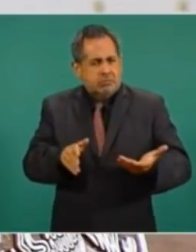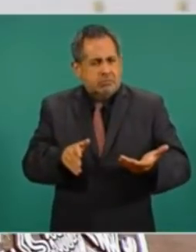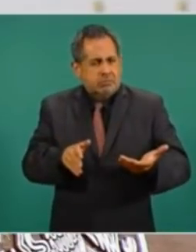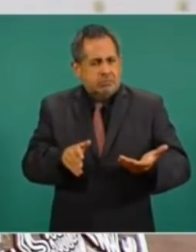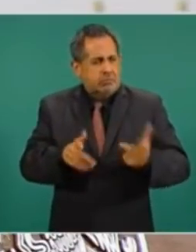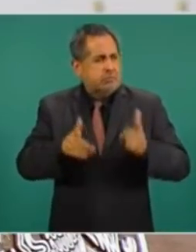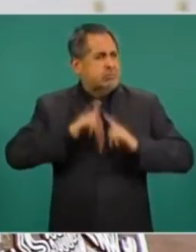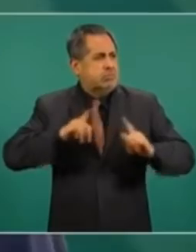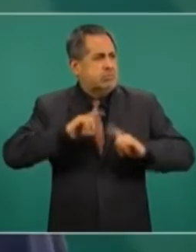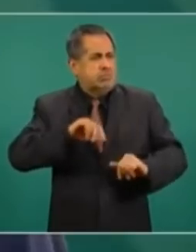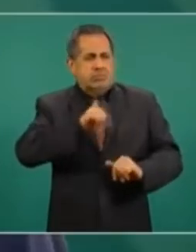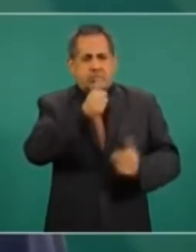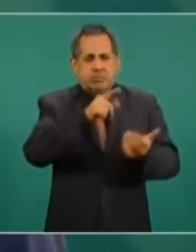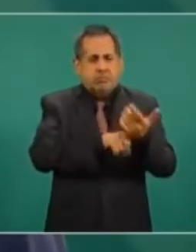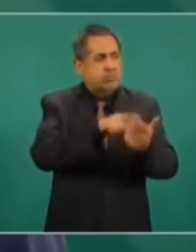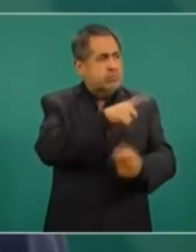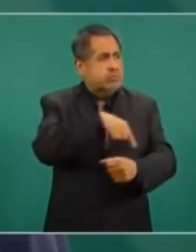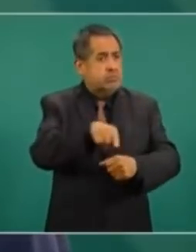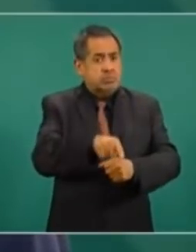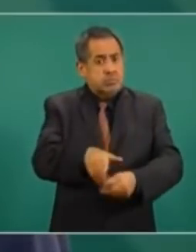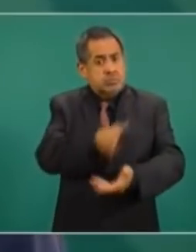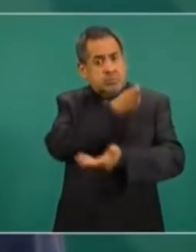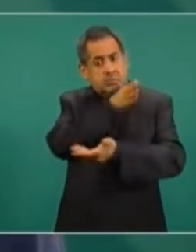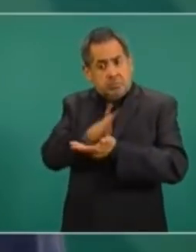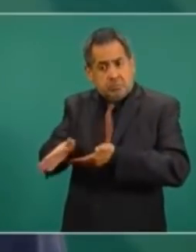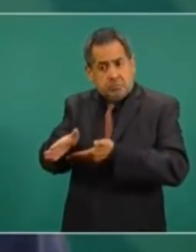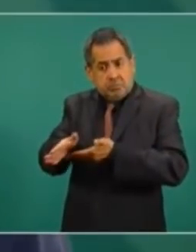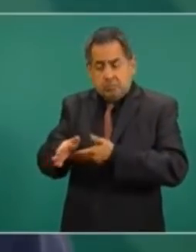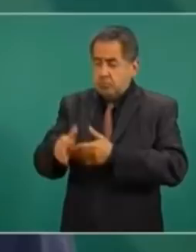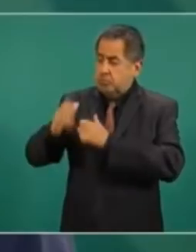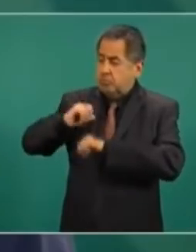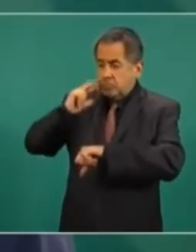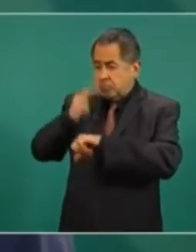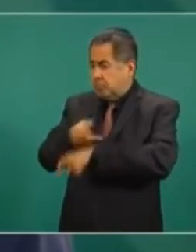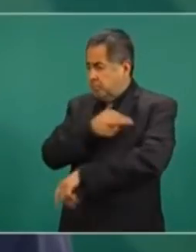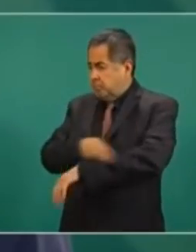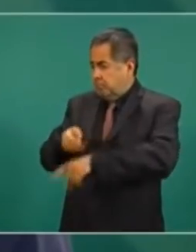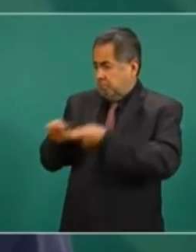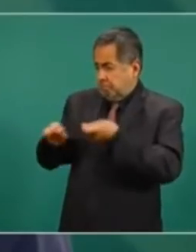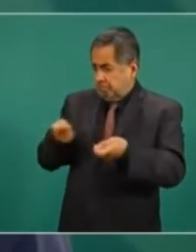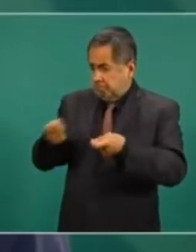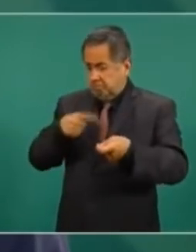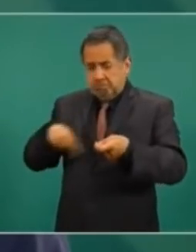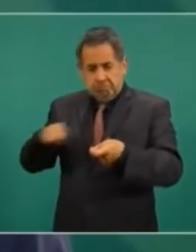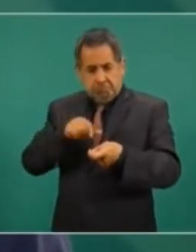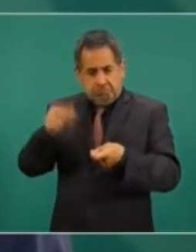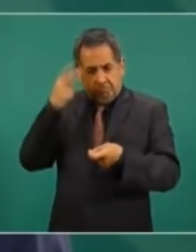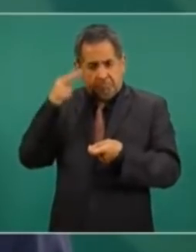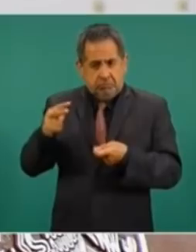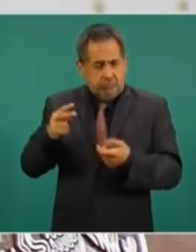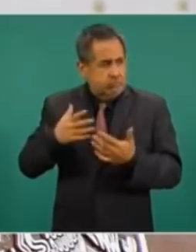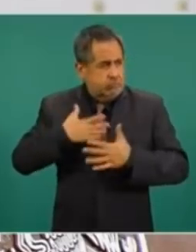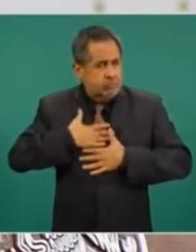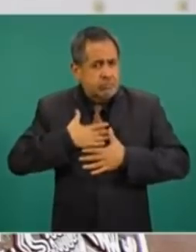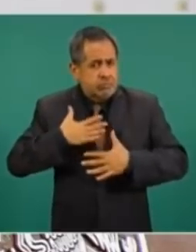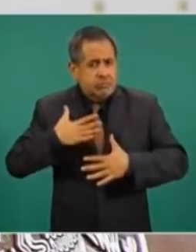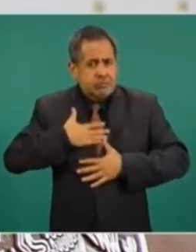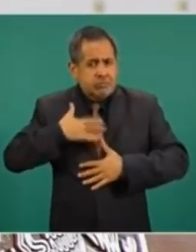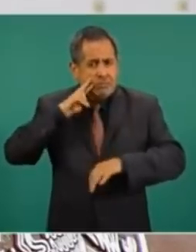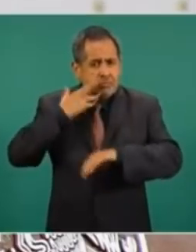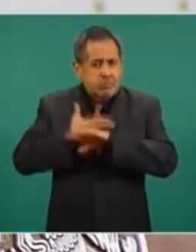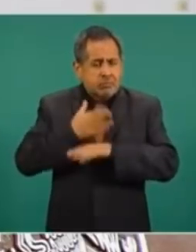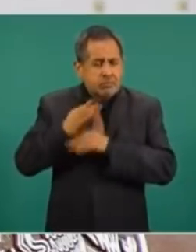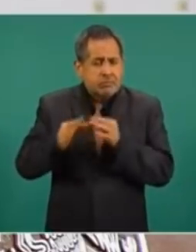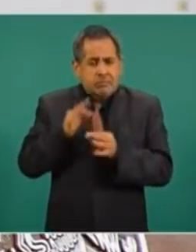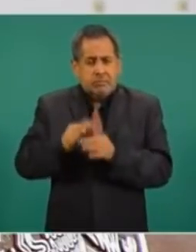que agentes extranjeros se hagan cargo de funciones que corresponden al